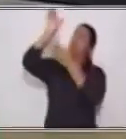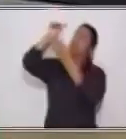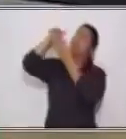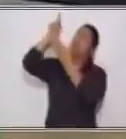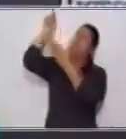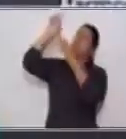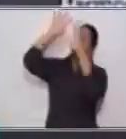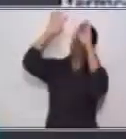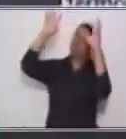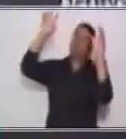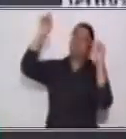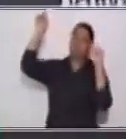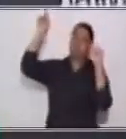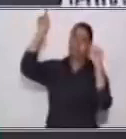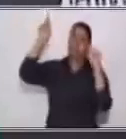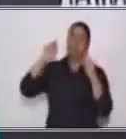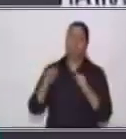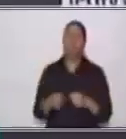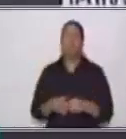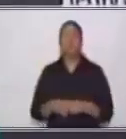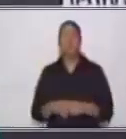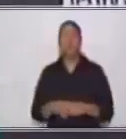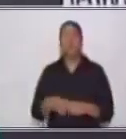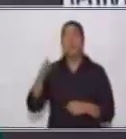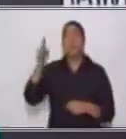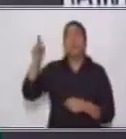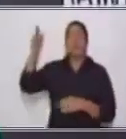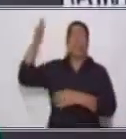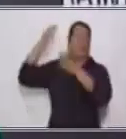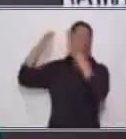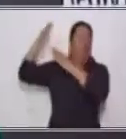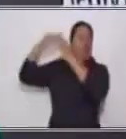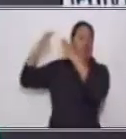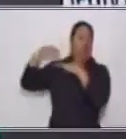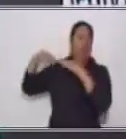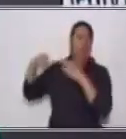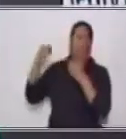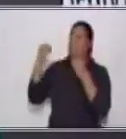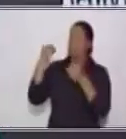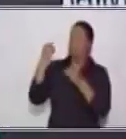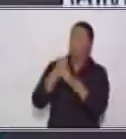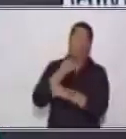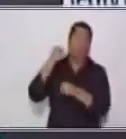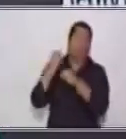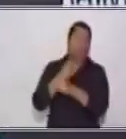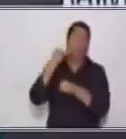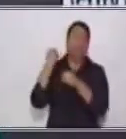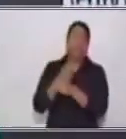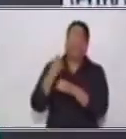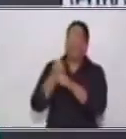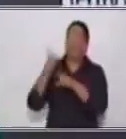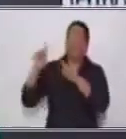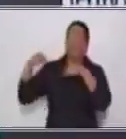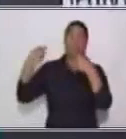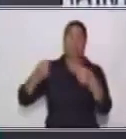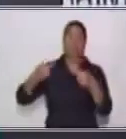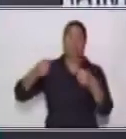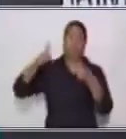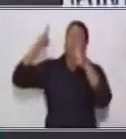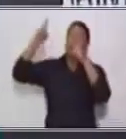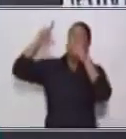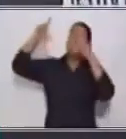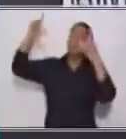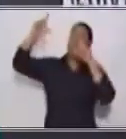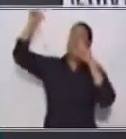galaxia, llamada Vía Láctea. Desde hace millones de años, su fuerza de gravedad es tan grande que hace girar